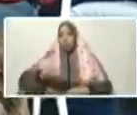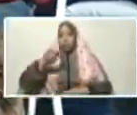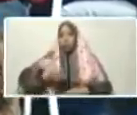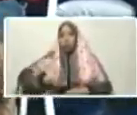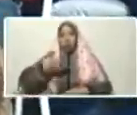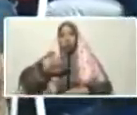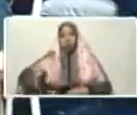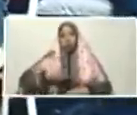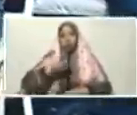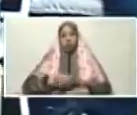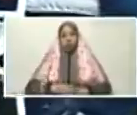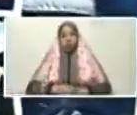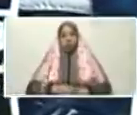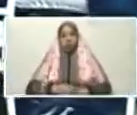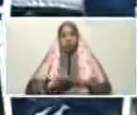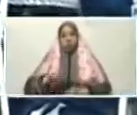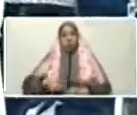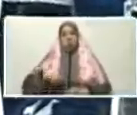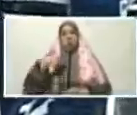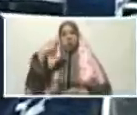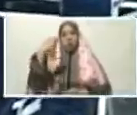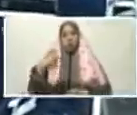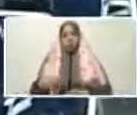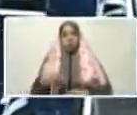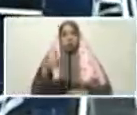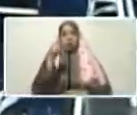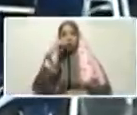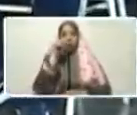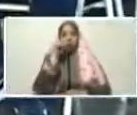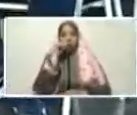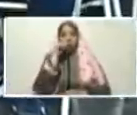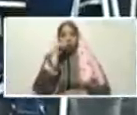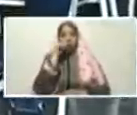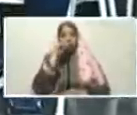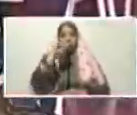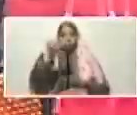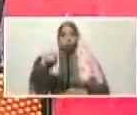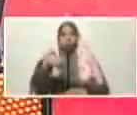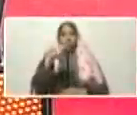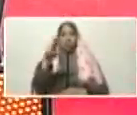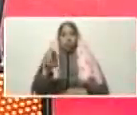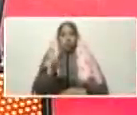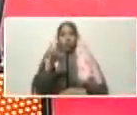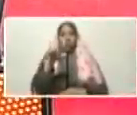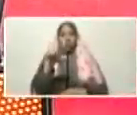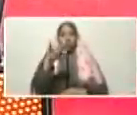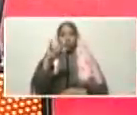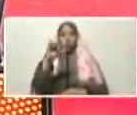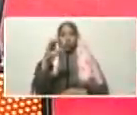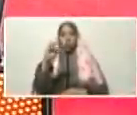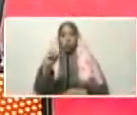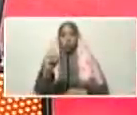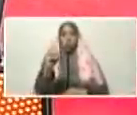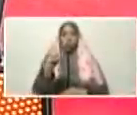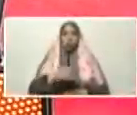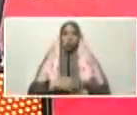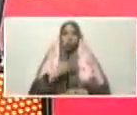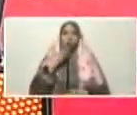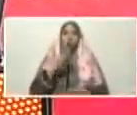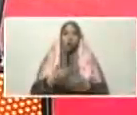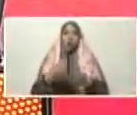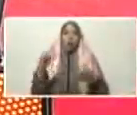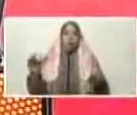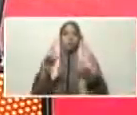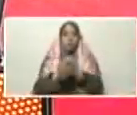e igualmente después de rodolfo sanz julio escalona nada más y nada menos el gran julio